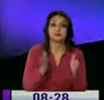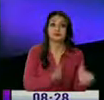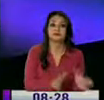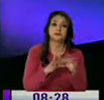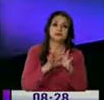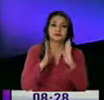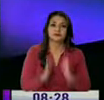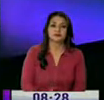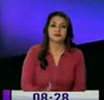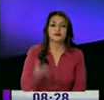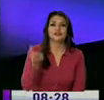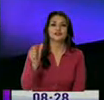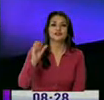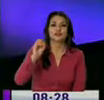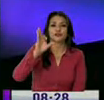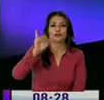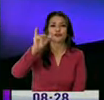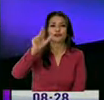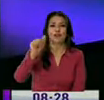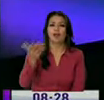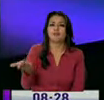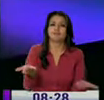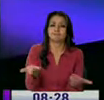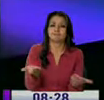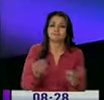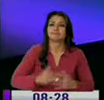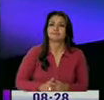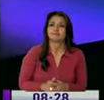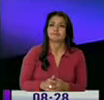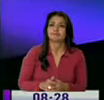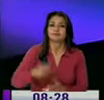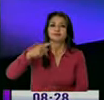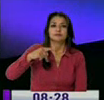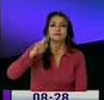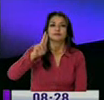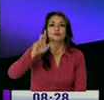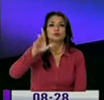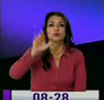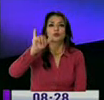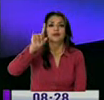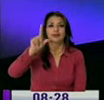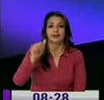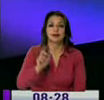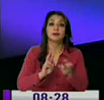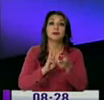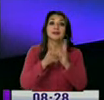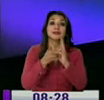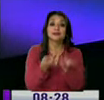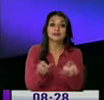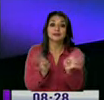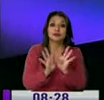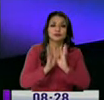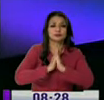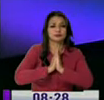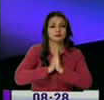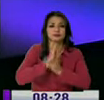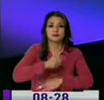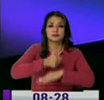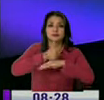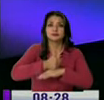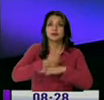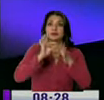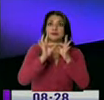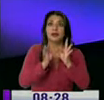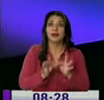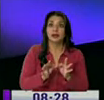Vincenilla, vamos contigo. Ella se encuentra sector de La Pulida, está junto a los vecinos. Solicitan a ustedes, autoridades, arreglo